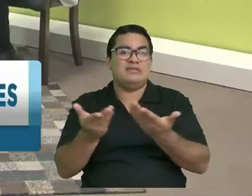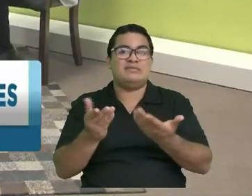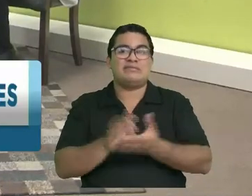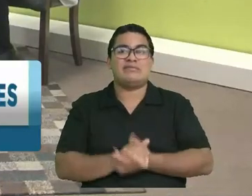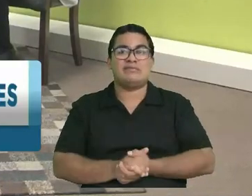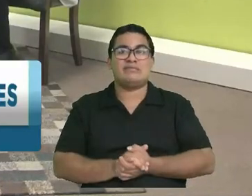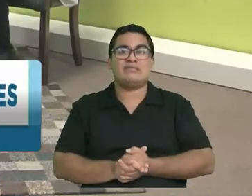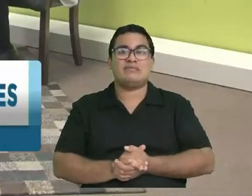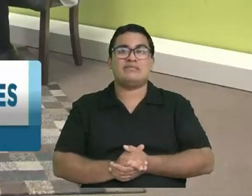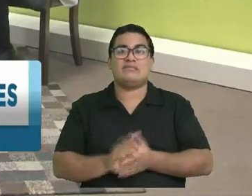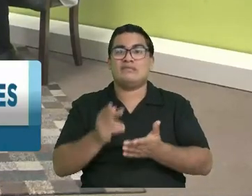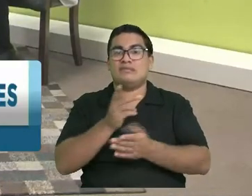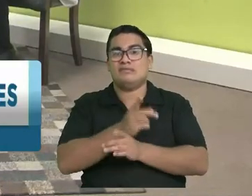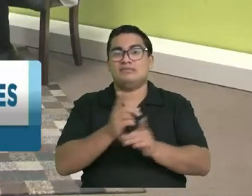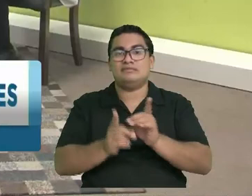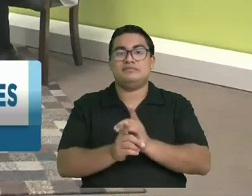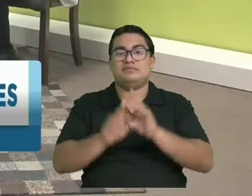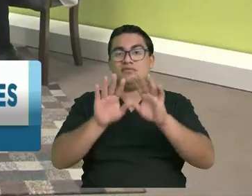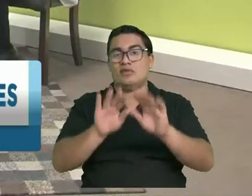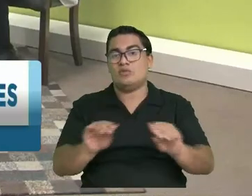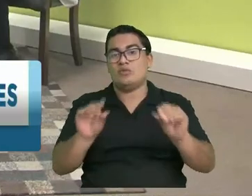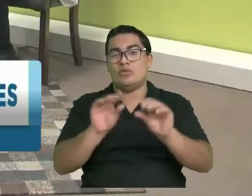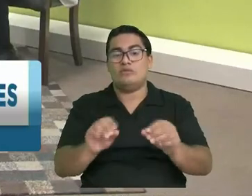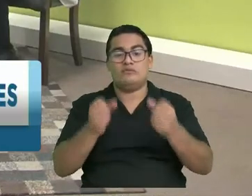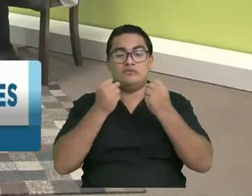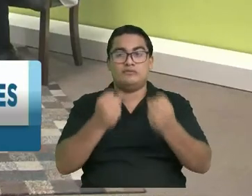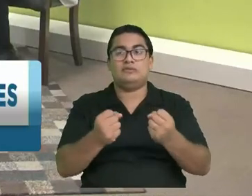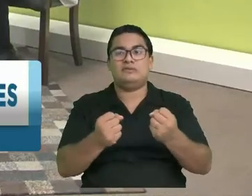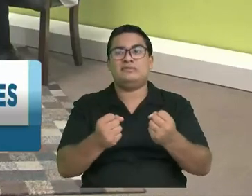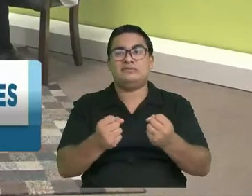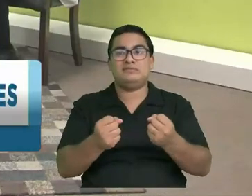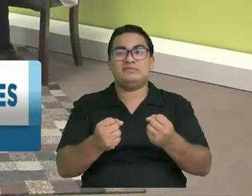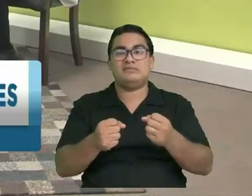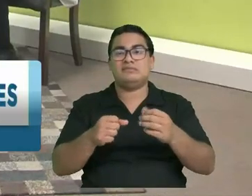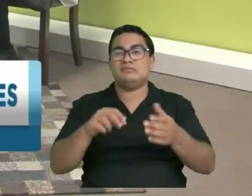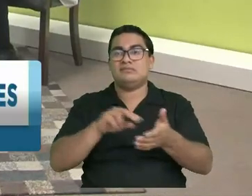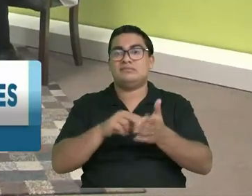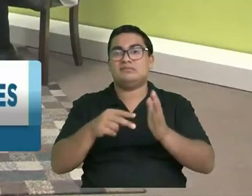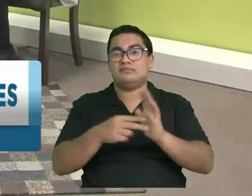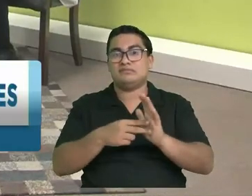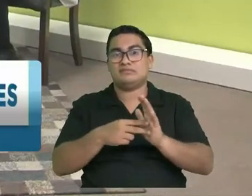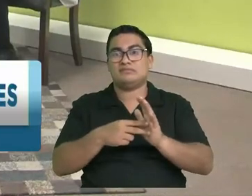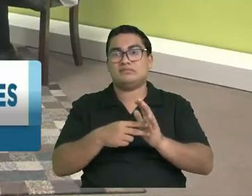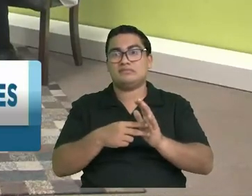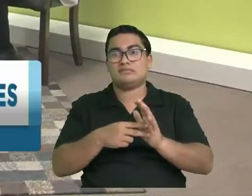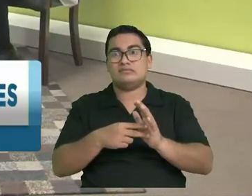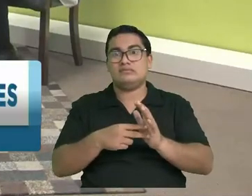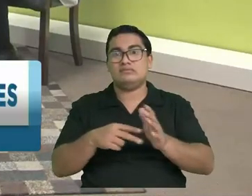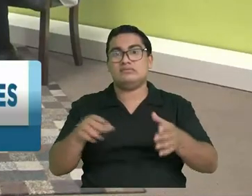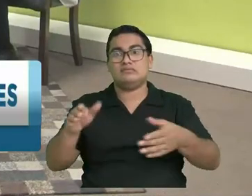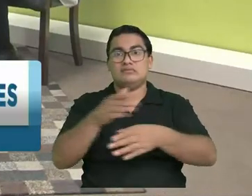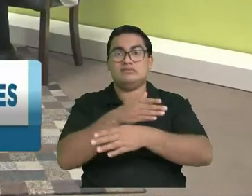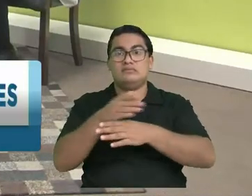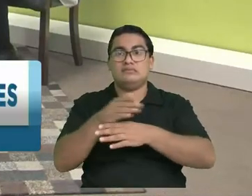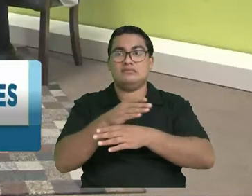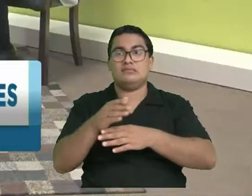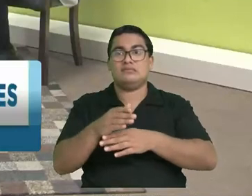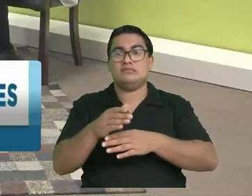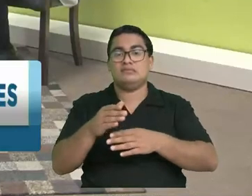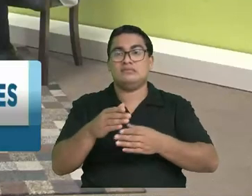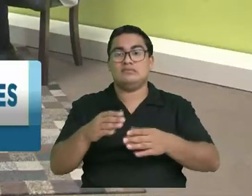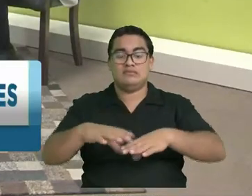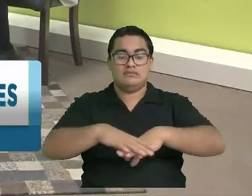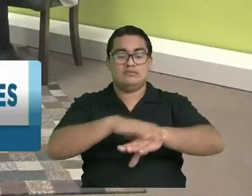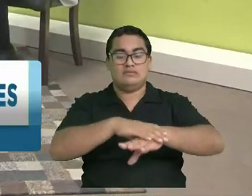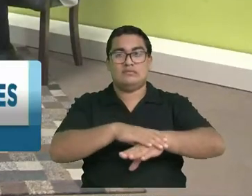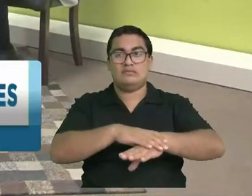Pero debe ser suave, resistente, confortable, abarcar, como te decía, más de dos tercios de tu